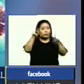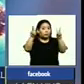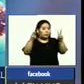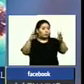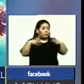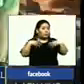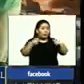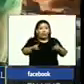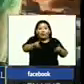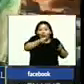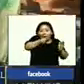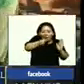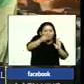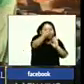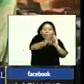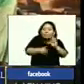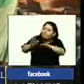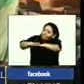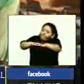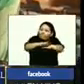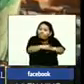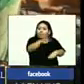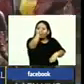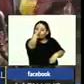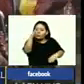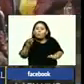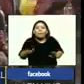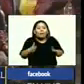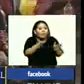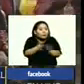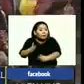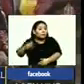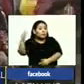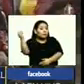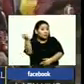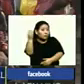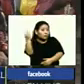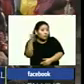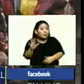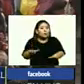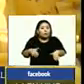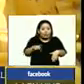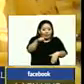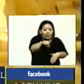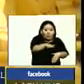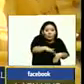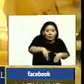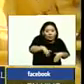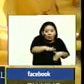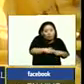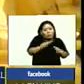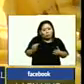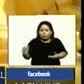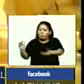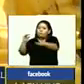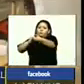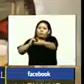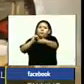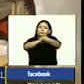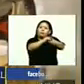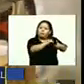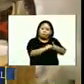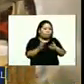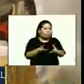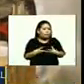reporte insta a los países a establecer preparación para emergencias desde el nivel local y trabajar juntos, encarando